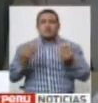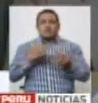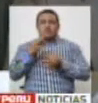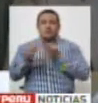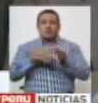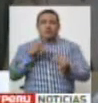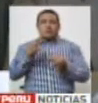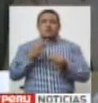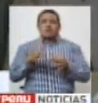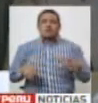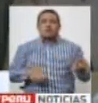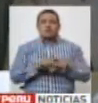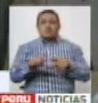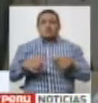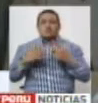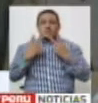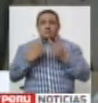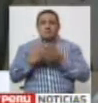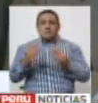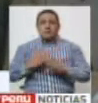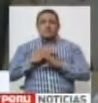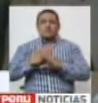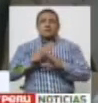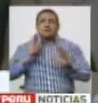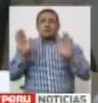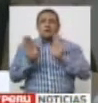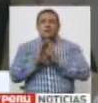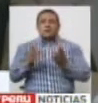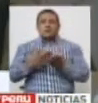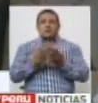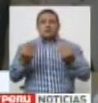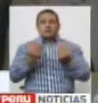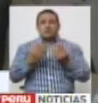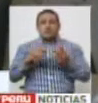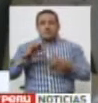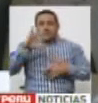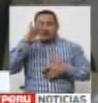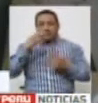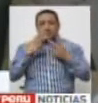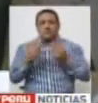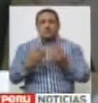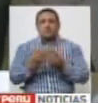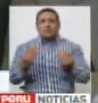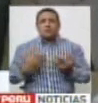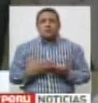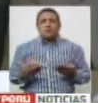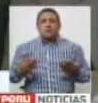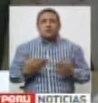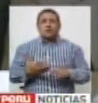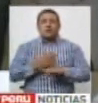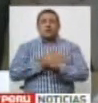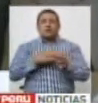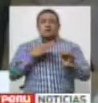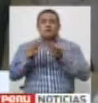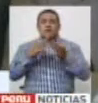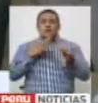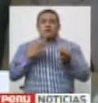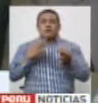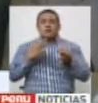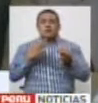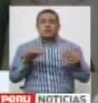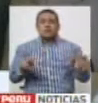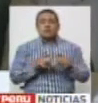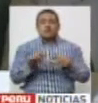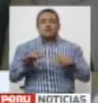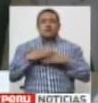prevenir embarazos para poder evitar contaminación o infección por el virus Zika, que como se ha reportado,